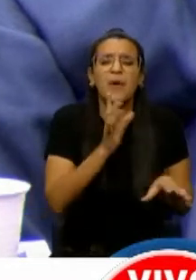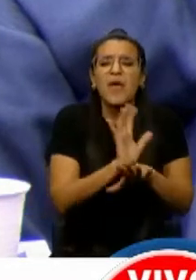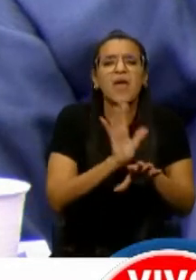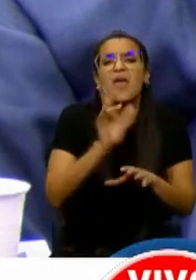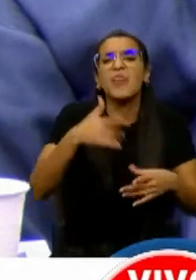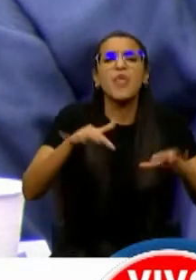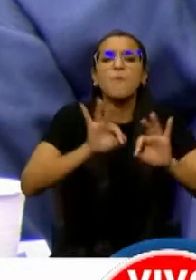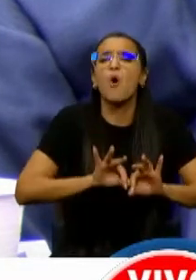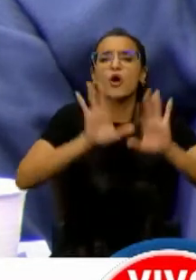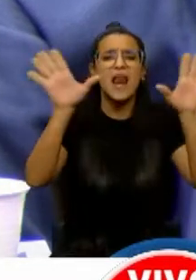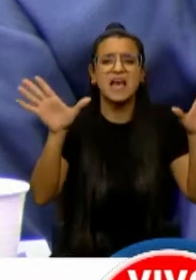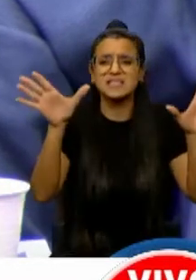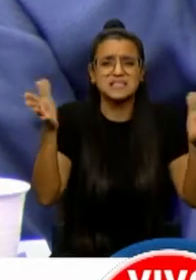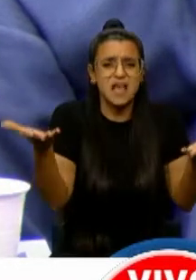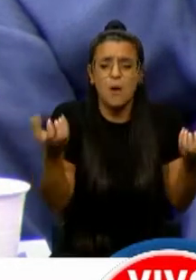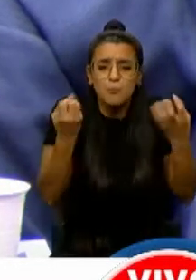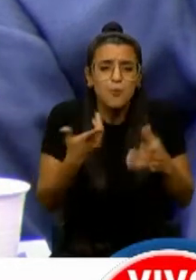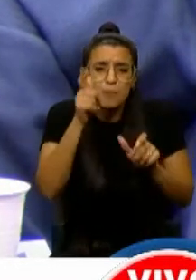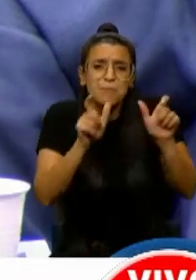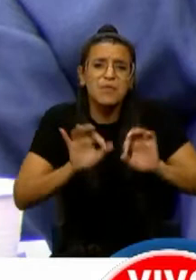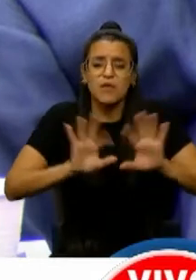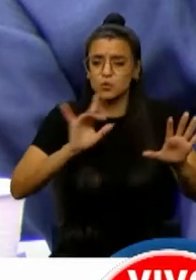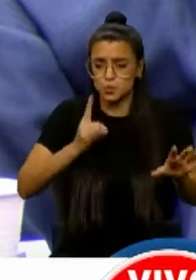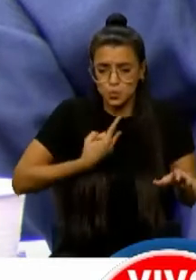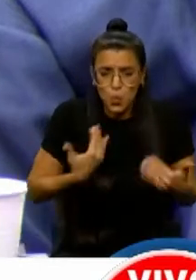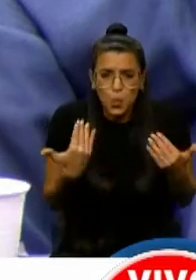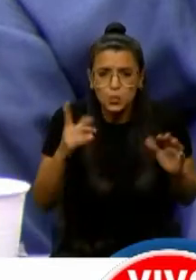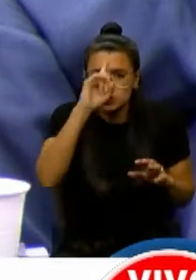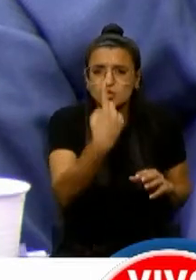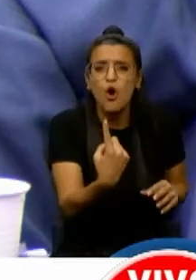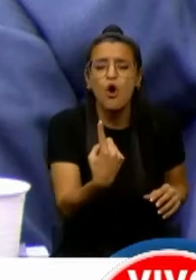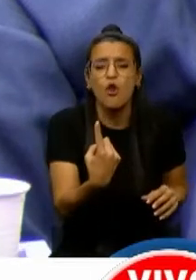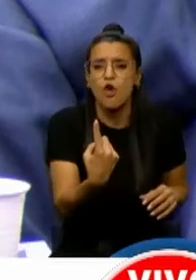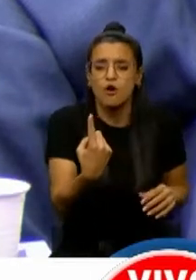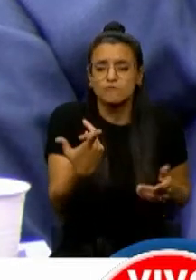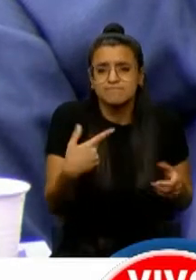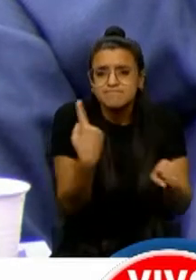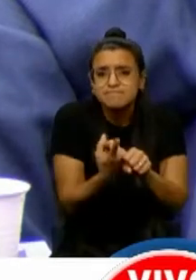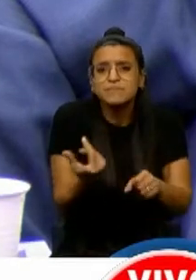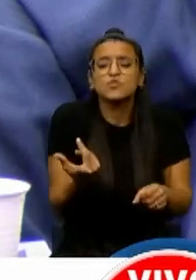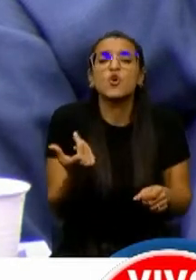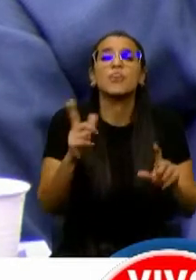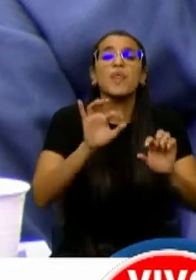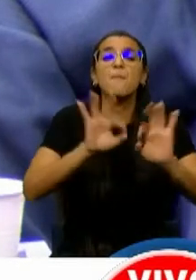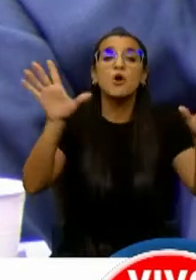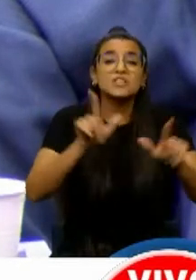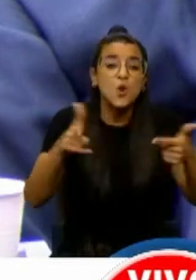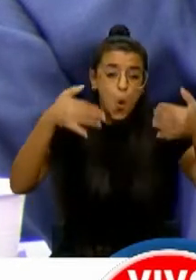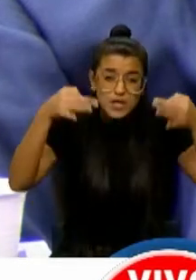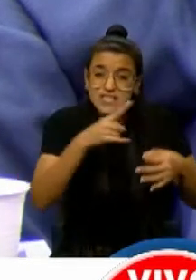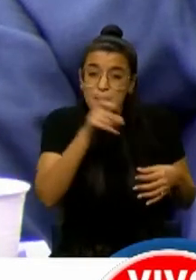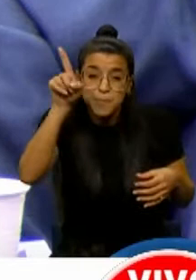imperativos democráticos de la libertad y de la autonomía personal. Sabemos que no hay democracia